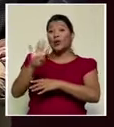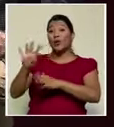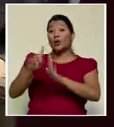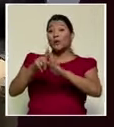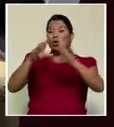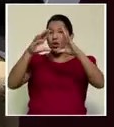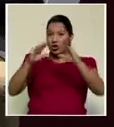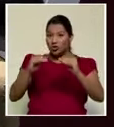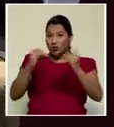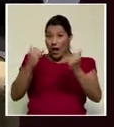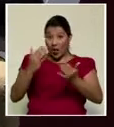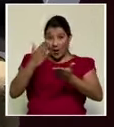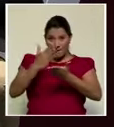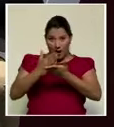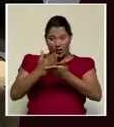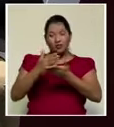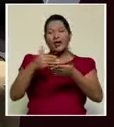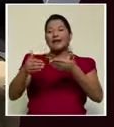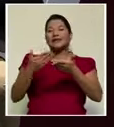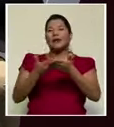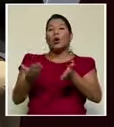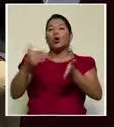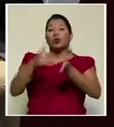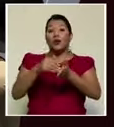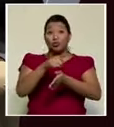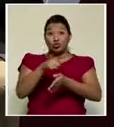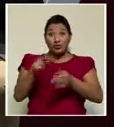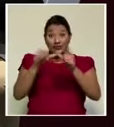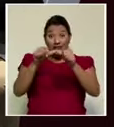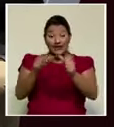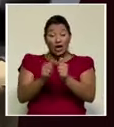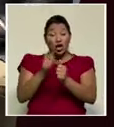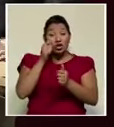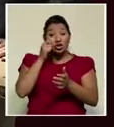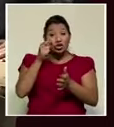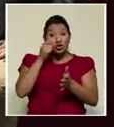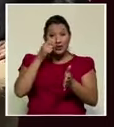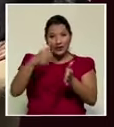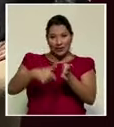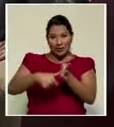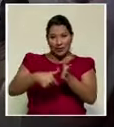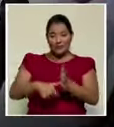minutos de la noche. Vamos a una pausa, regresamos. Usted está aquí en Zoom Electoral.